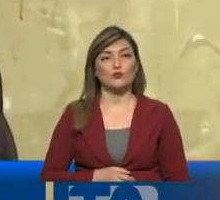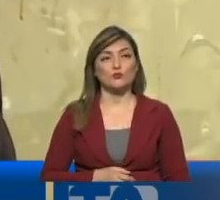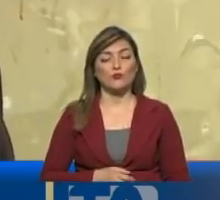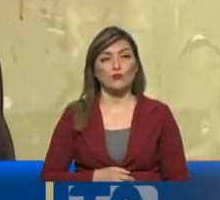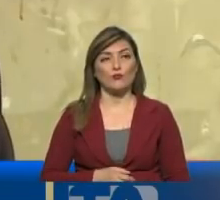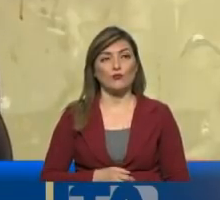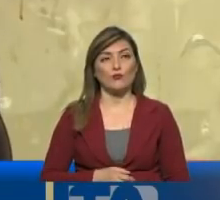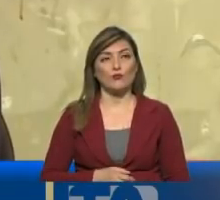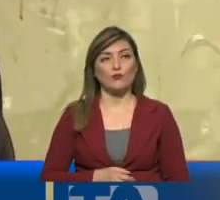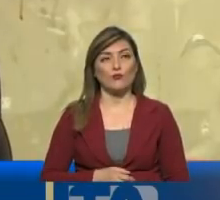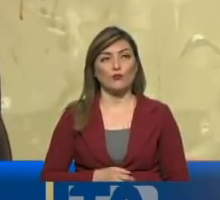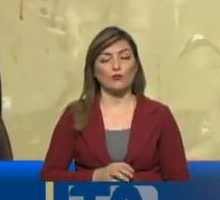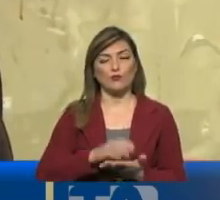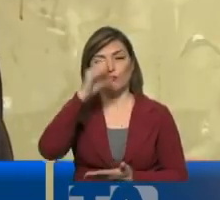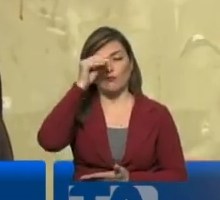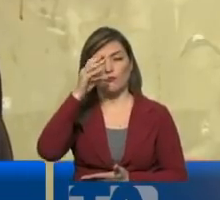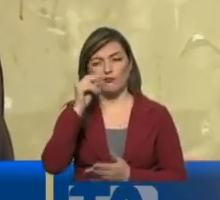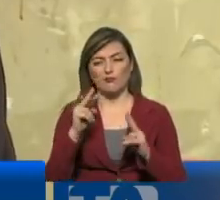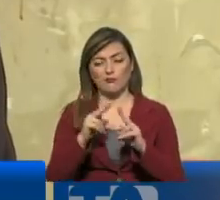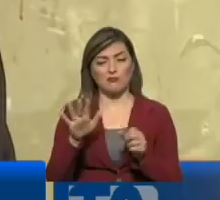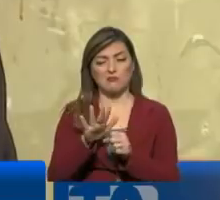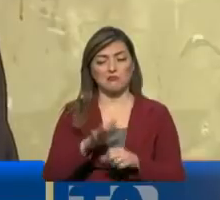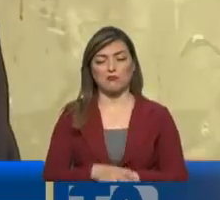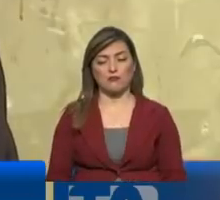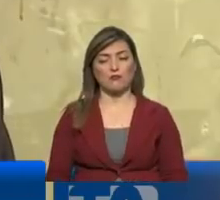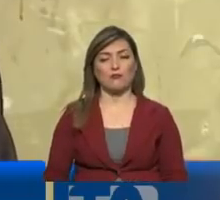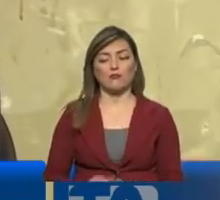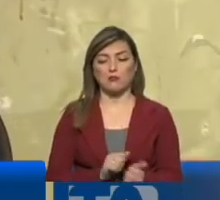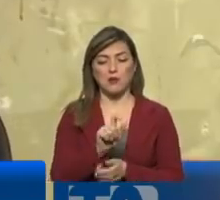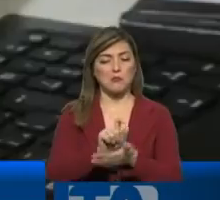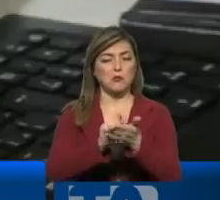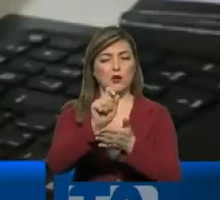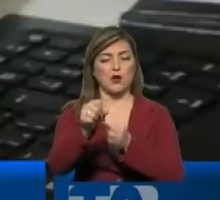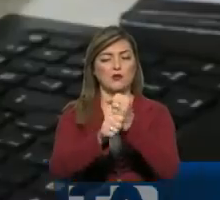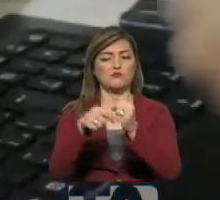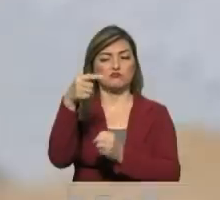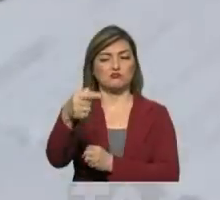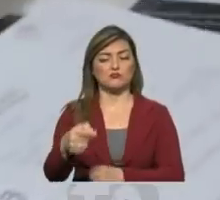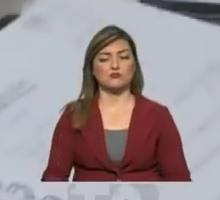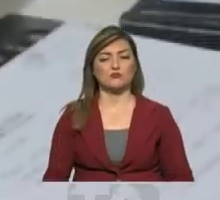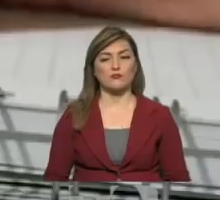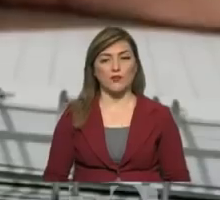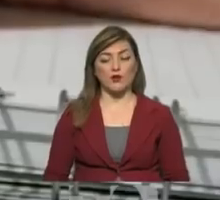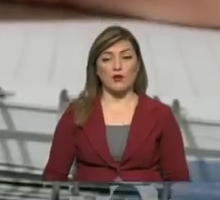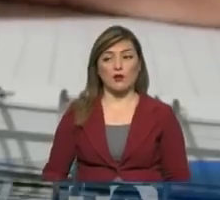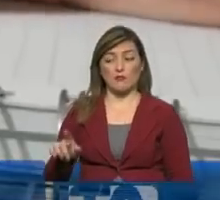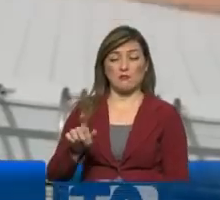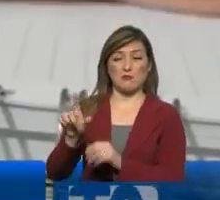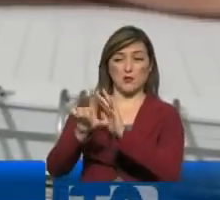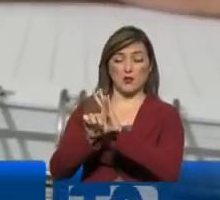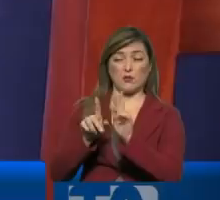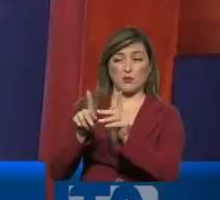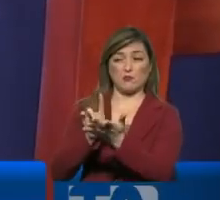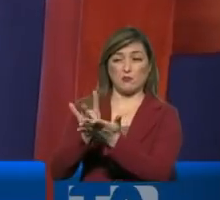logrado los conocimientos debidos para pasar de año. pero la ley no permite quedados de año, así